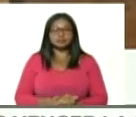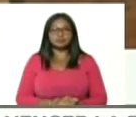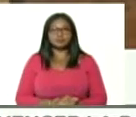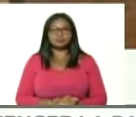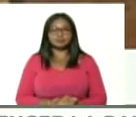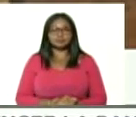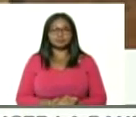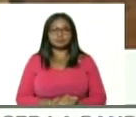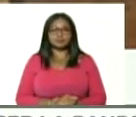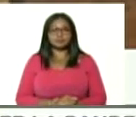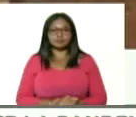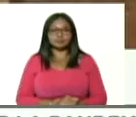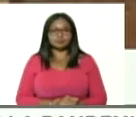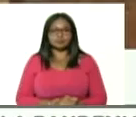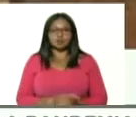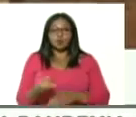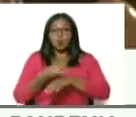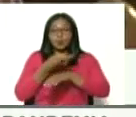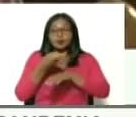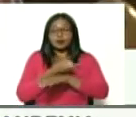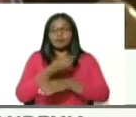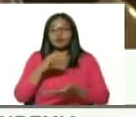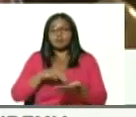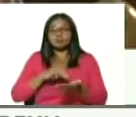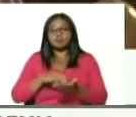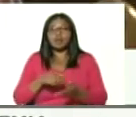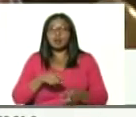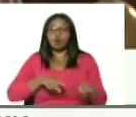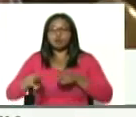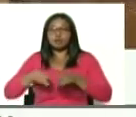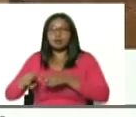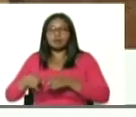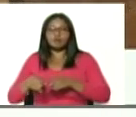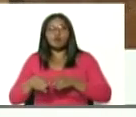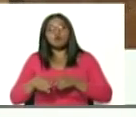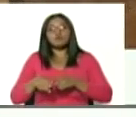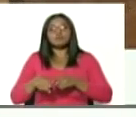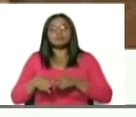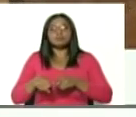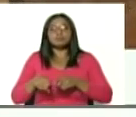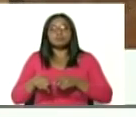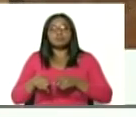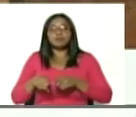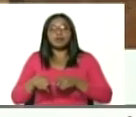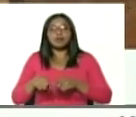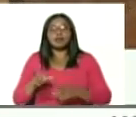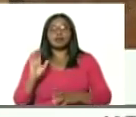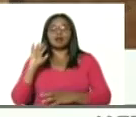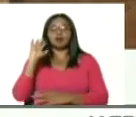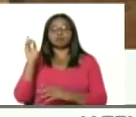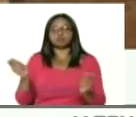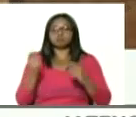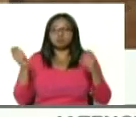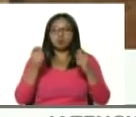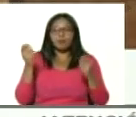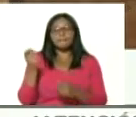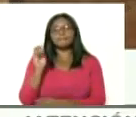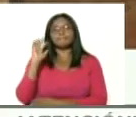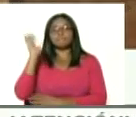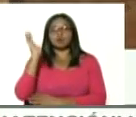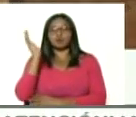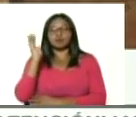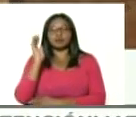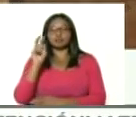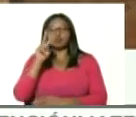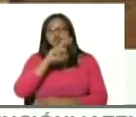Compañero Héctor Rodríguez, coordinador del Comité Promotor del Congreso Bicentenario de los Pueblos, nos hizo un resumen de las